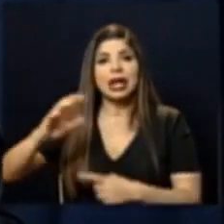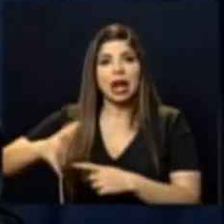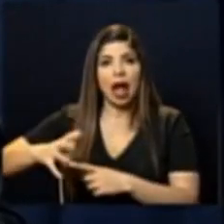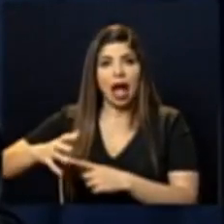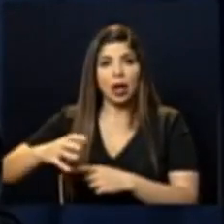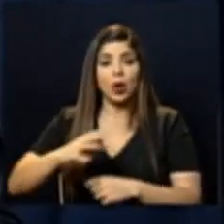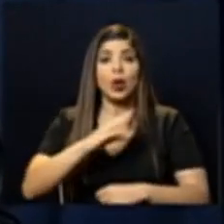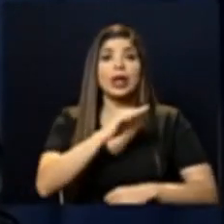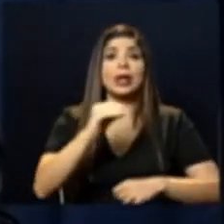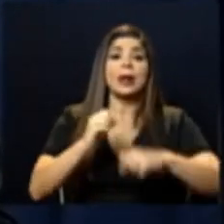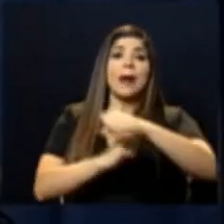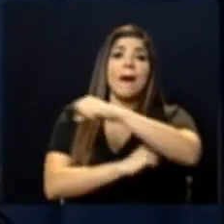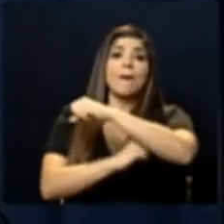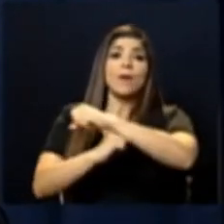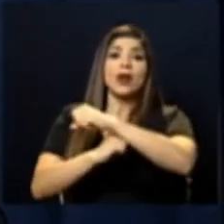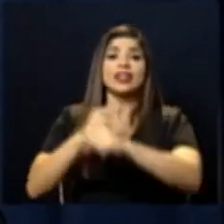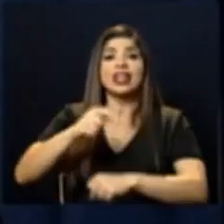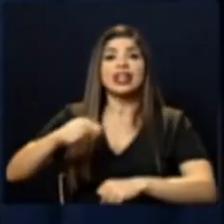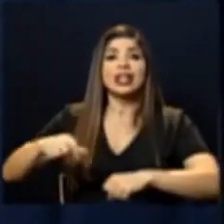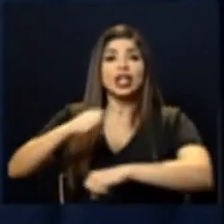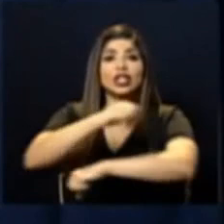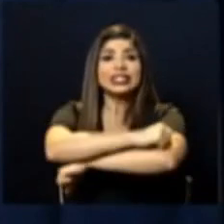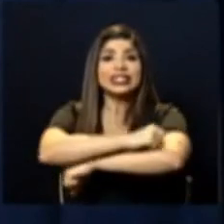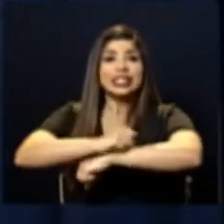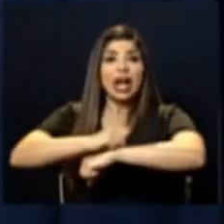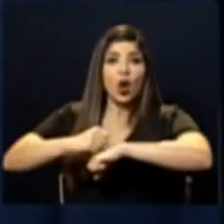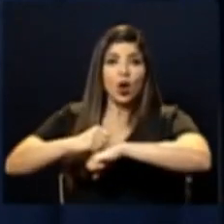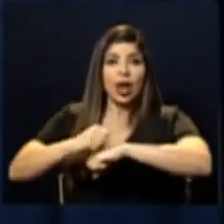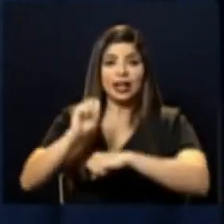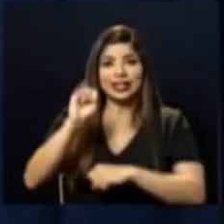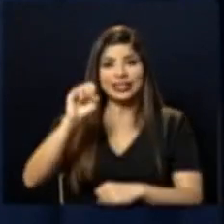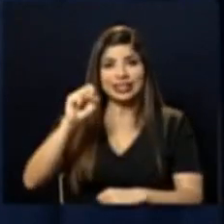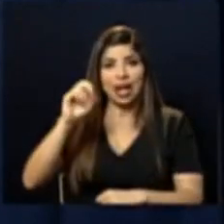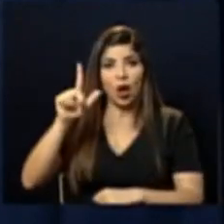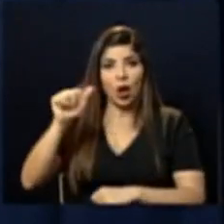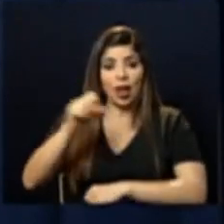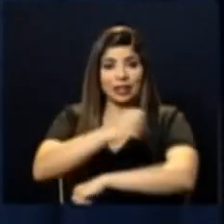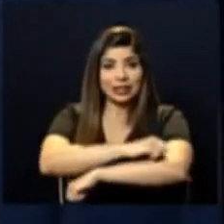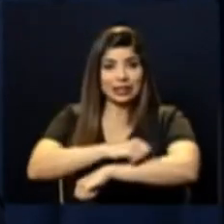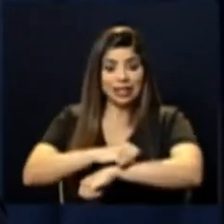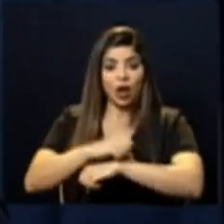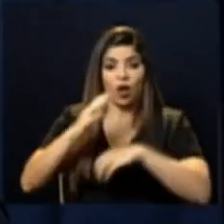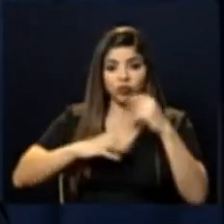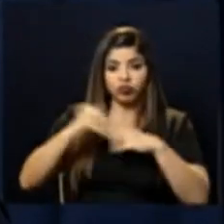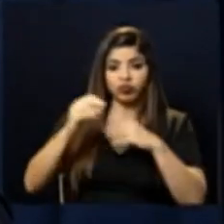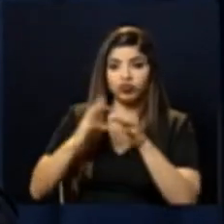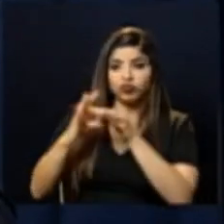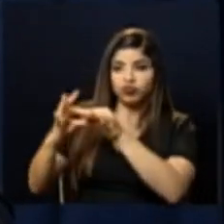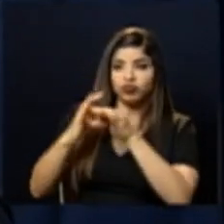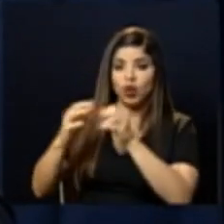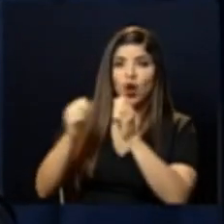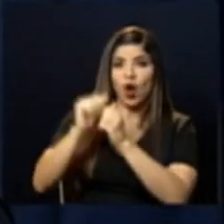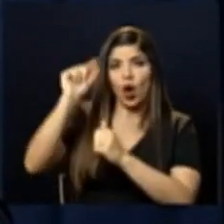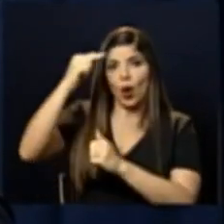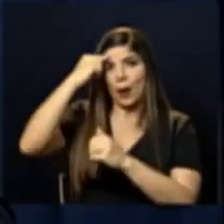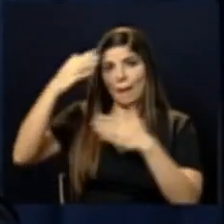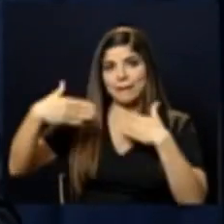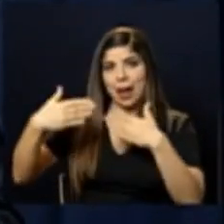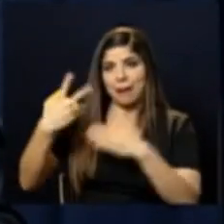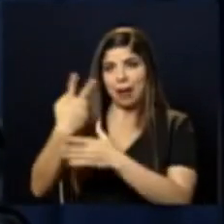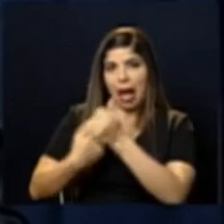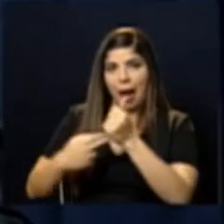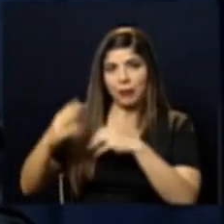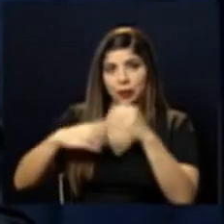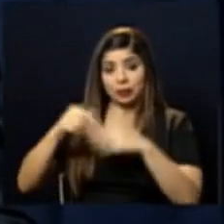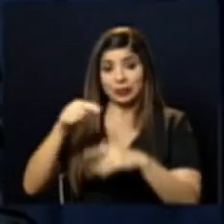binacional sobre el río Sixaola, que se construye conjuntamente con el gobierno de Panamá. Y este